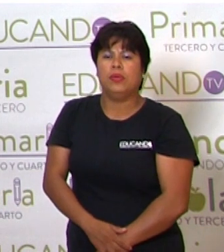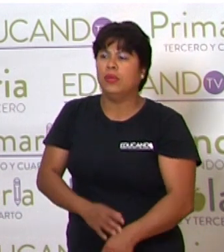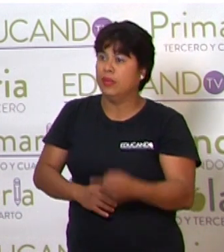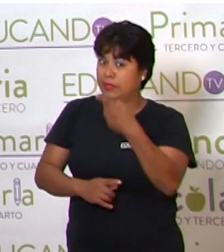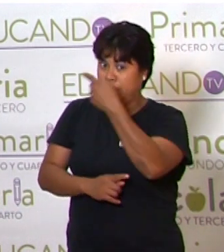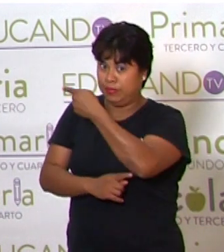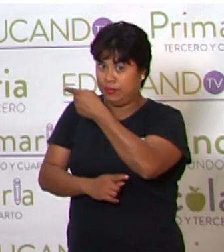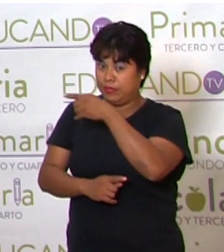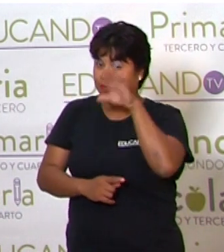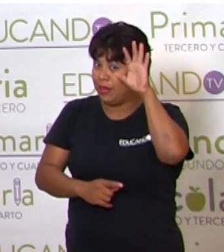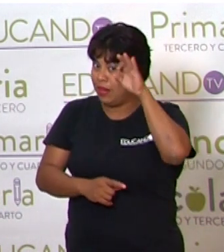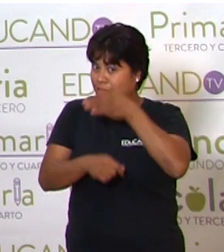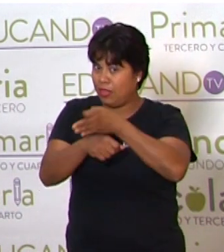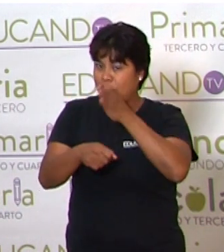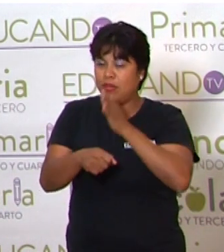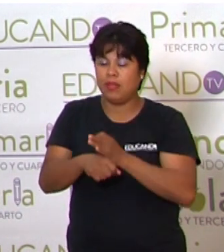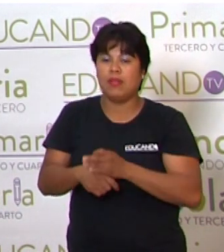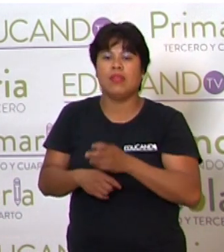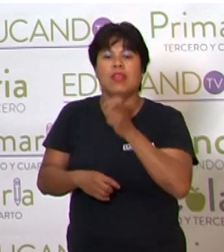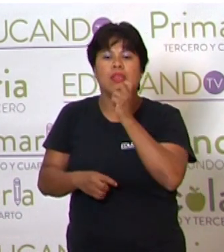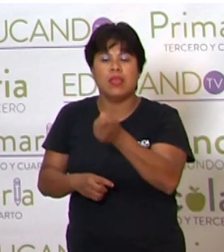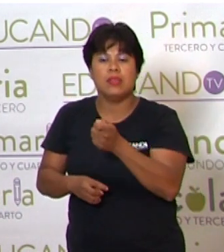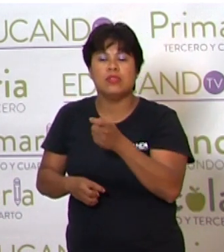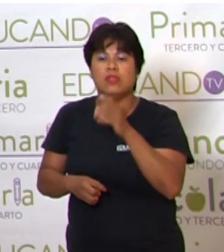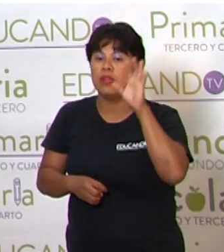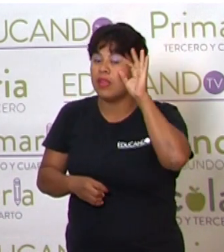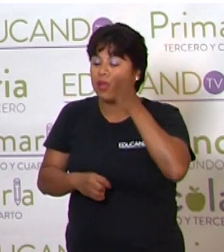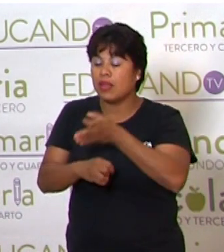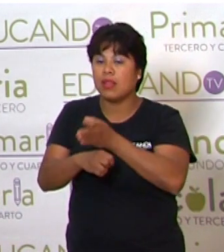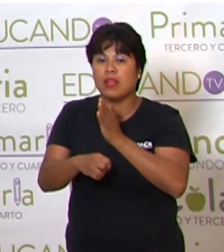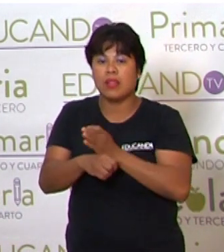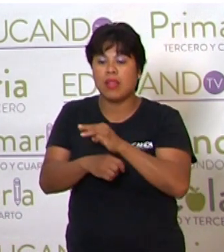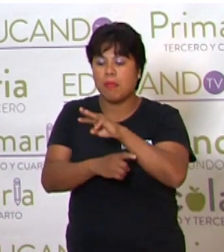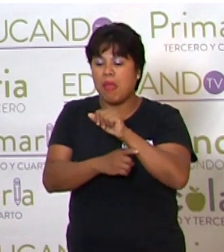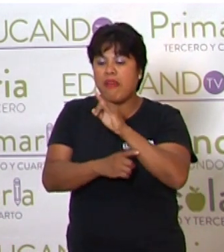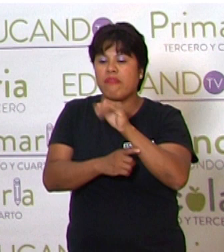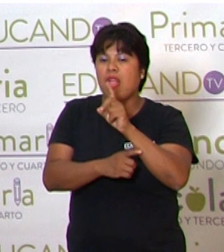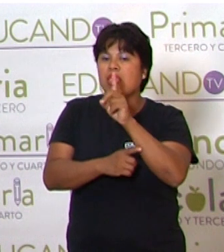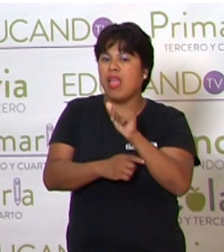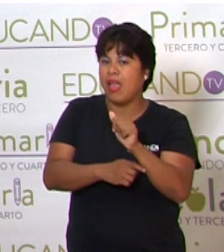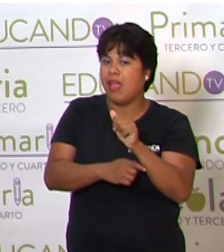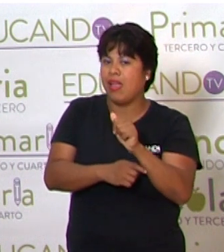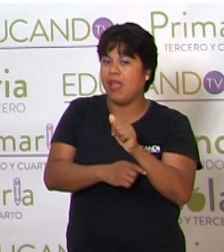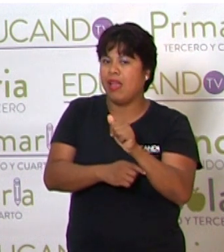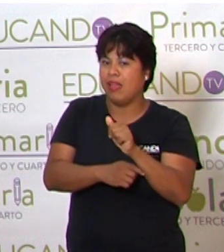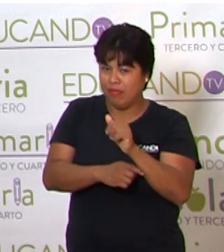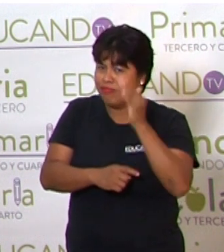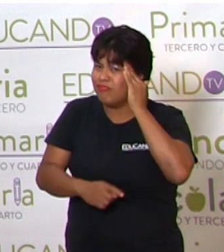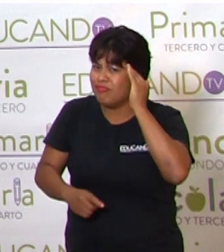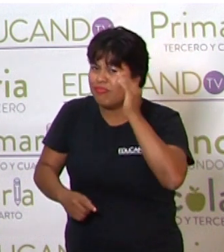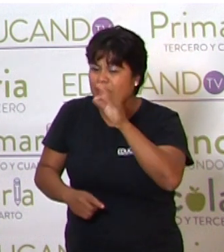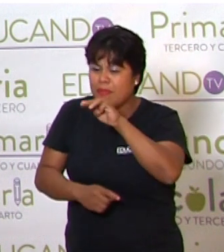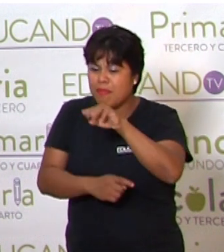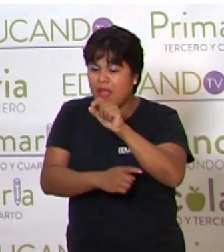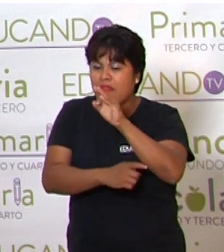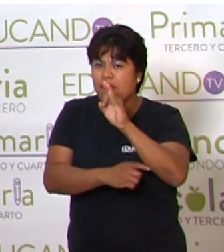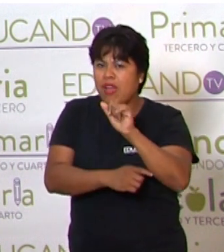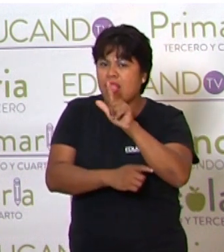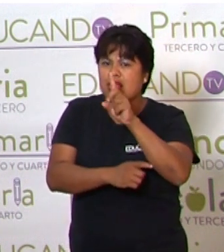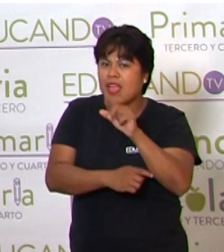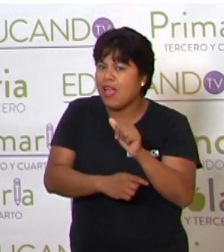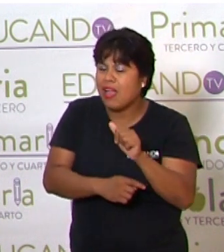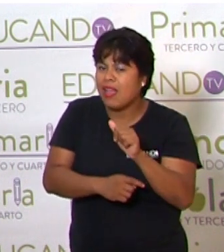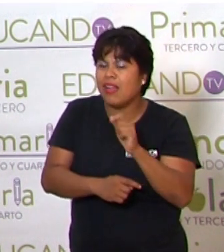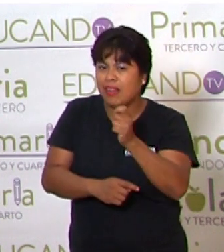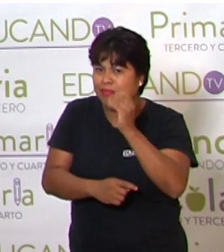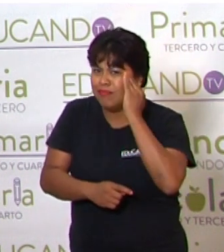Aquí en esta caricatura es una caricatura de Mafalda. Ustedes conocen quién es Mafalda, ¿verdad?